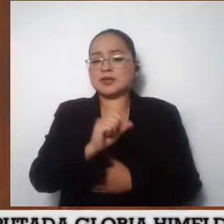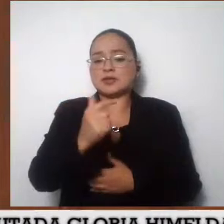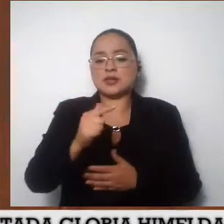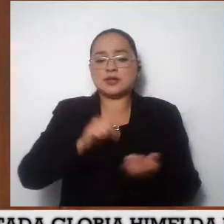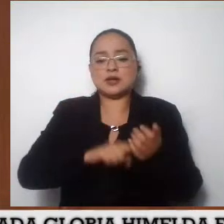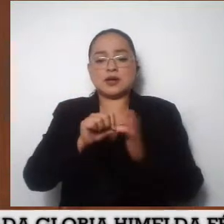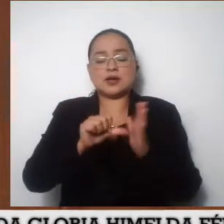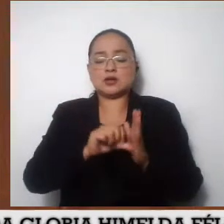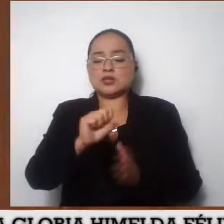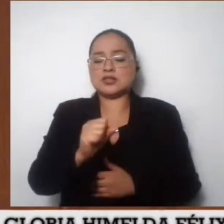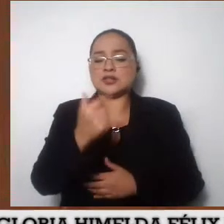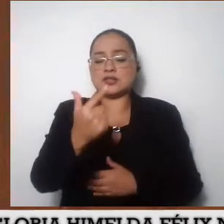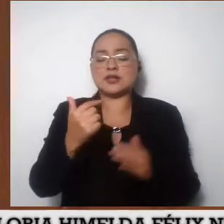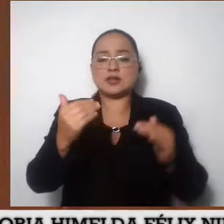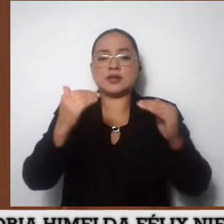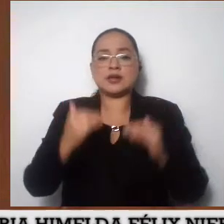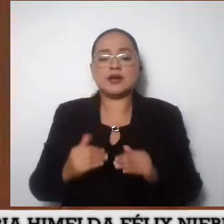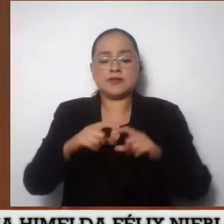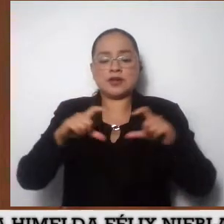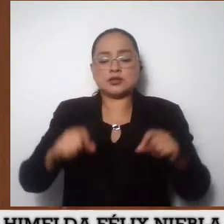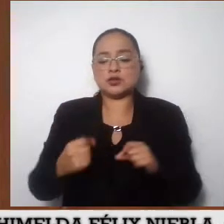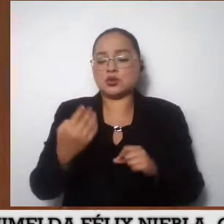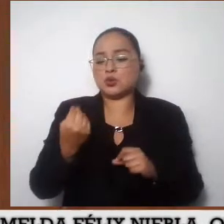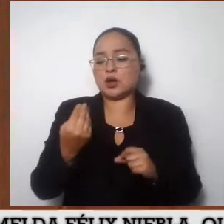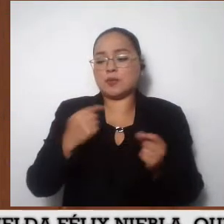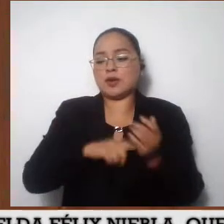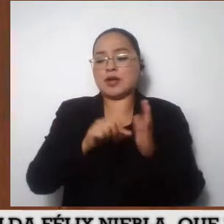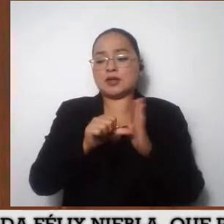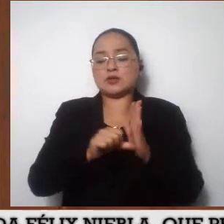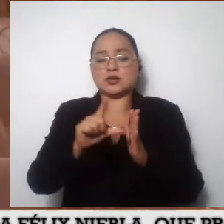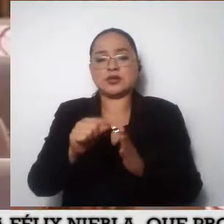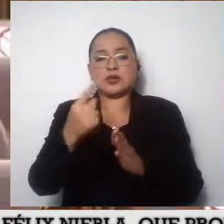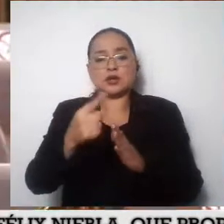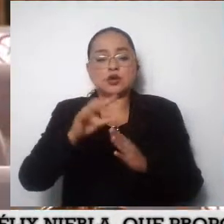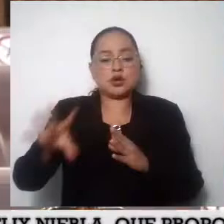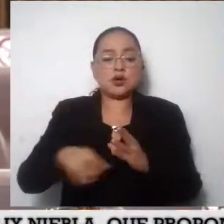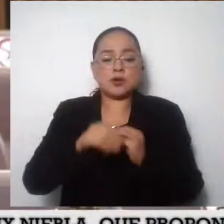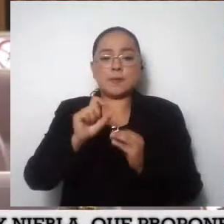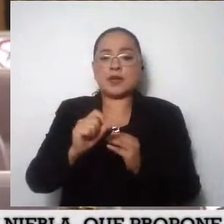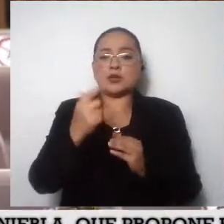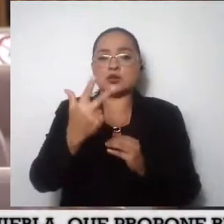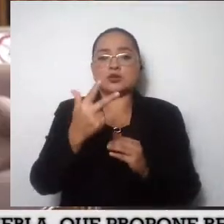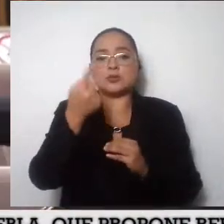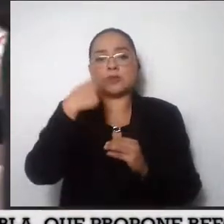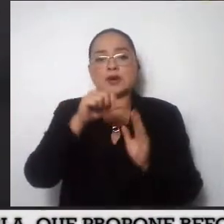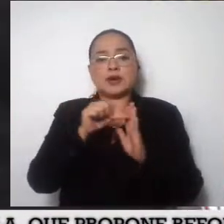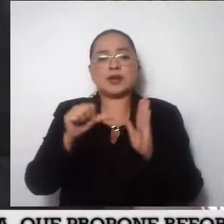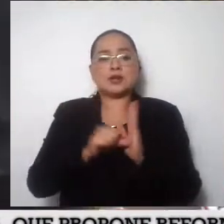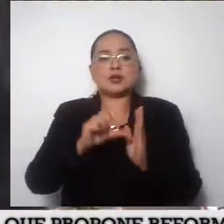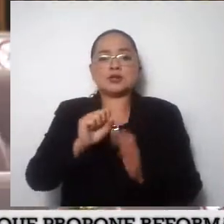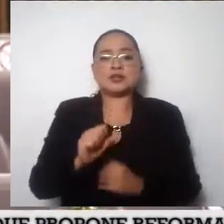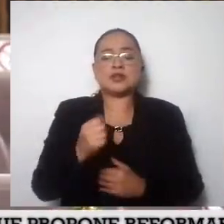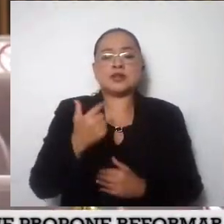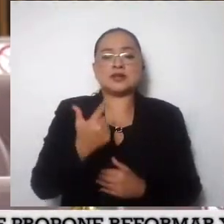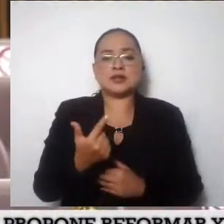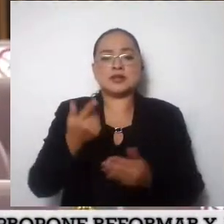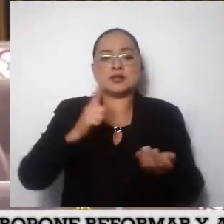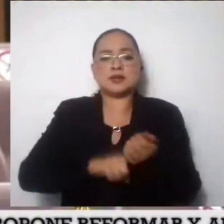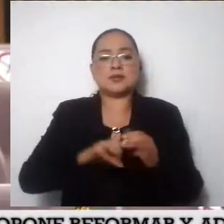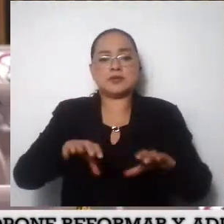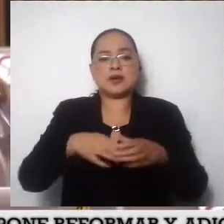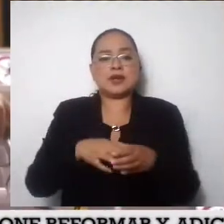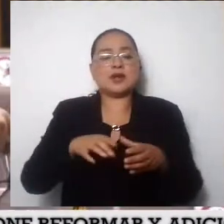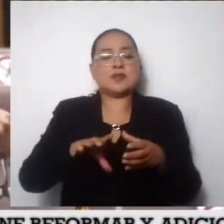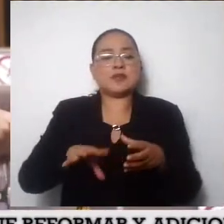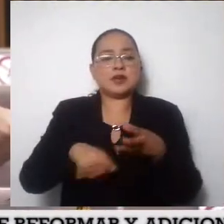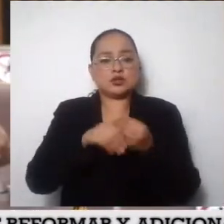de la fracción novena del artículo 71 y adicionan una fracción 28 al artículo 67 y una fracción novena al artículo